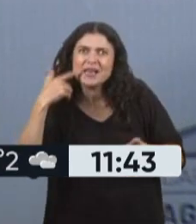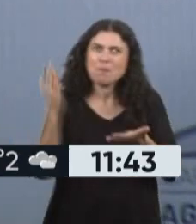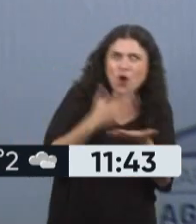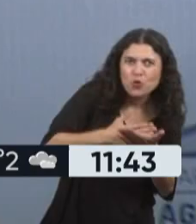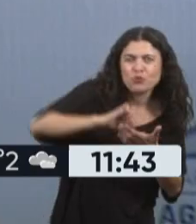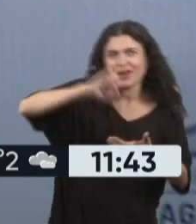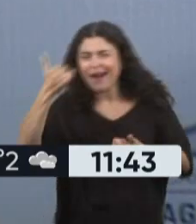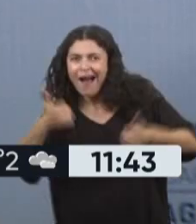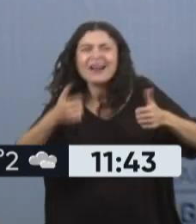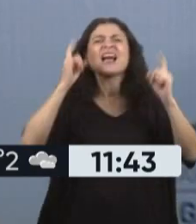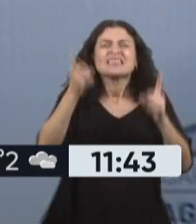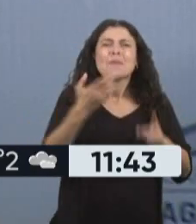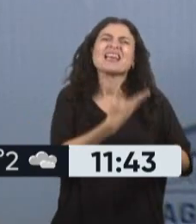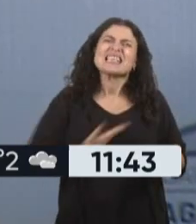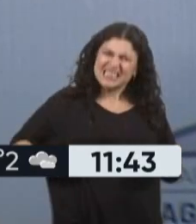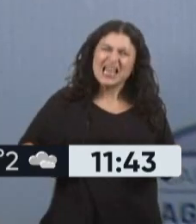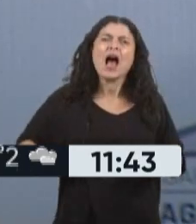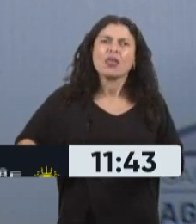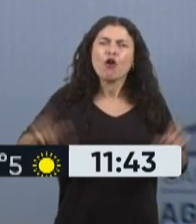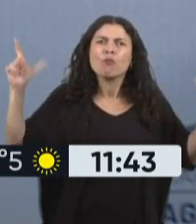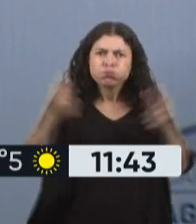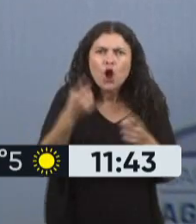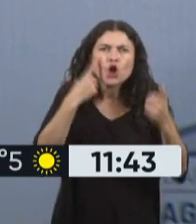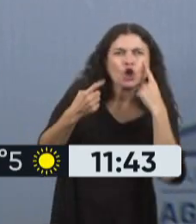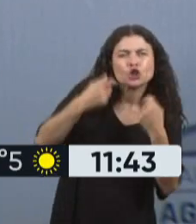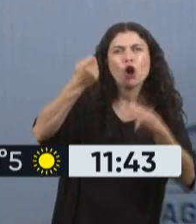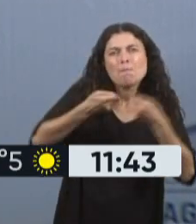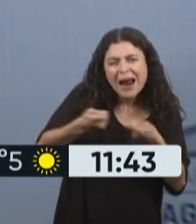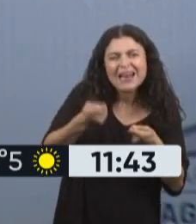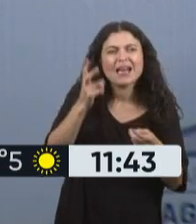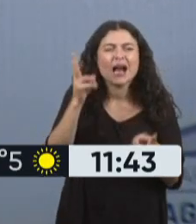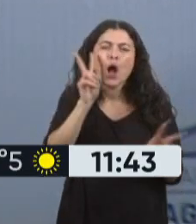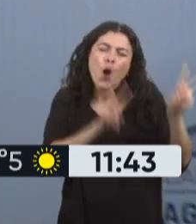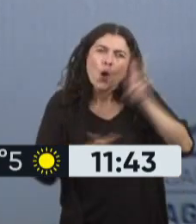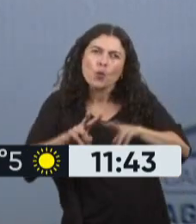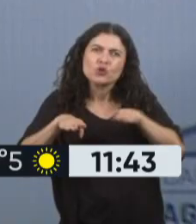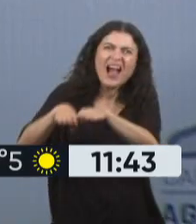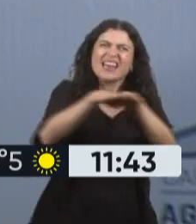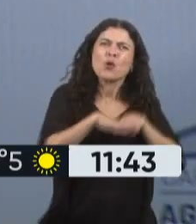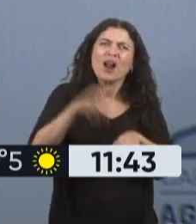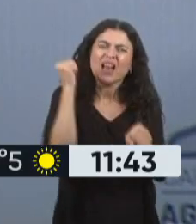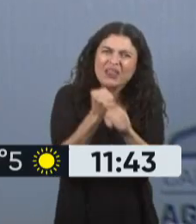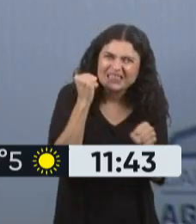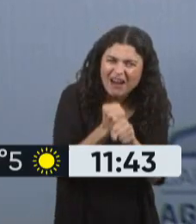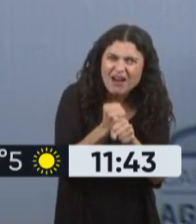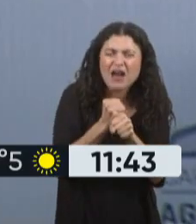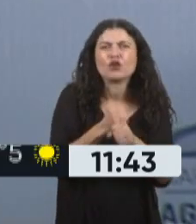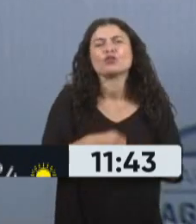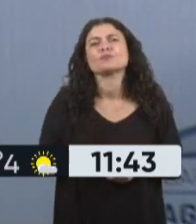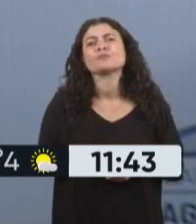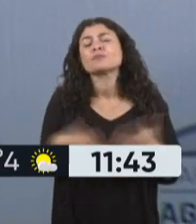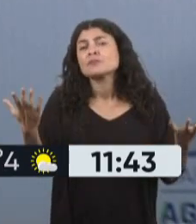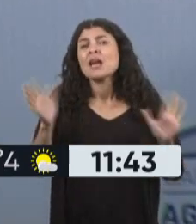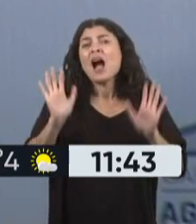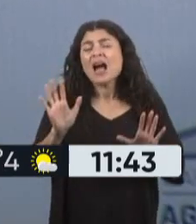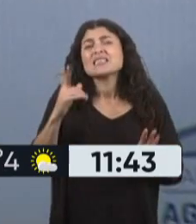pueda discernir el costo tributario de trabajar en tal o cual distrito y qué retribuciones y servicios recibe a cambio, para que los políticos dejen